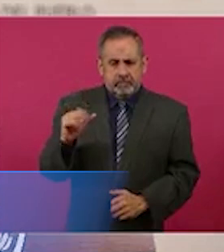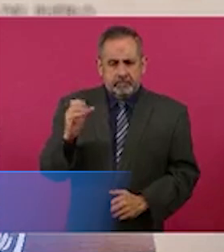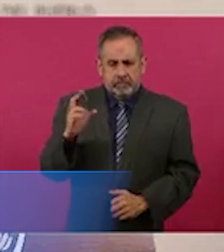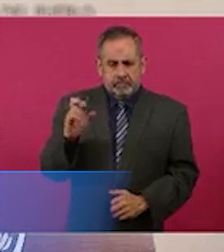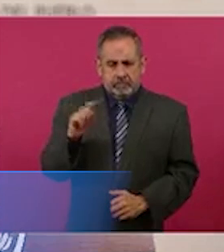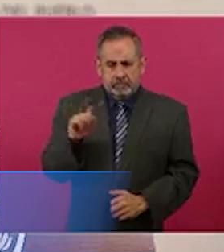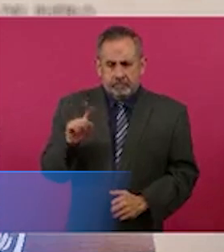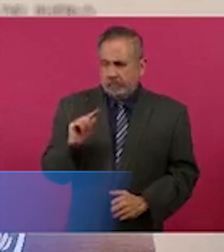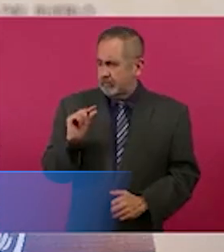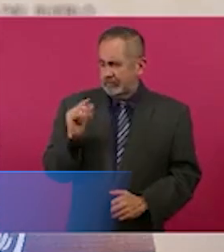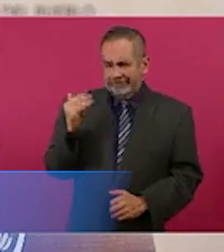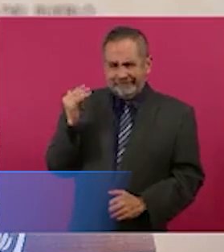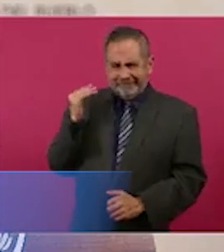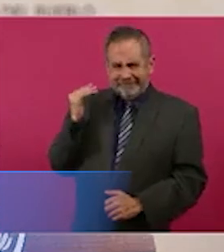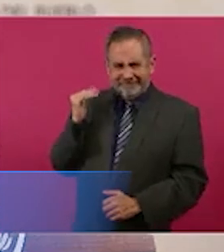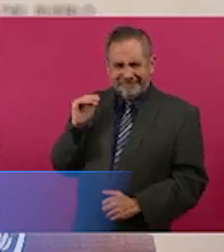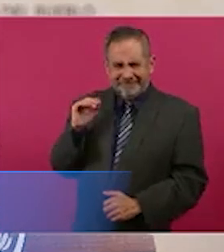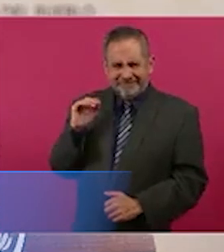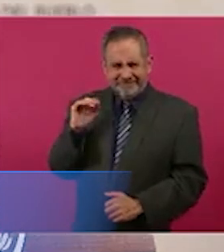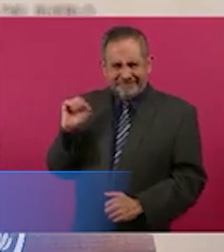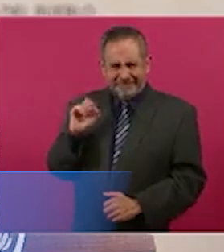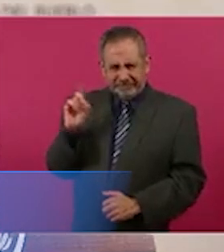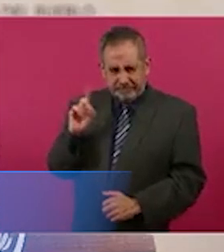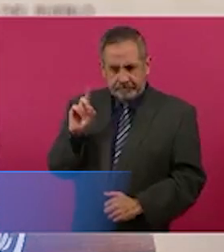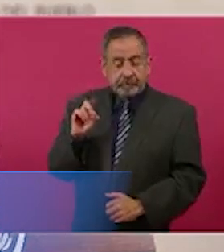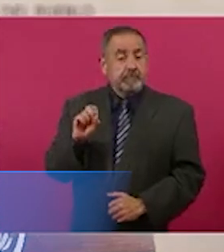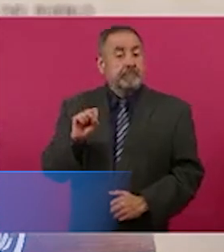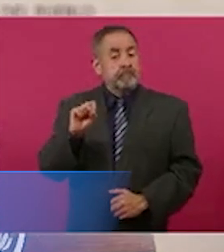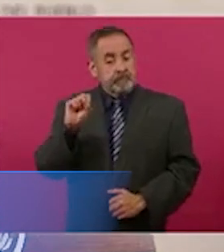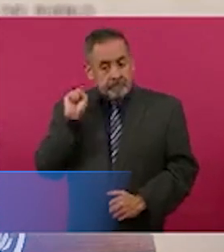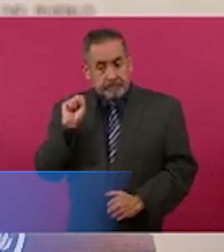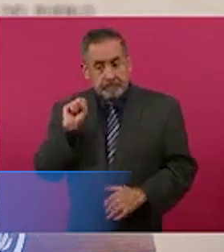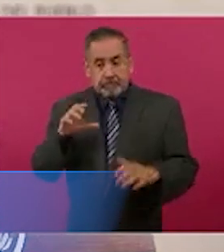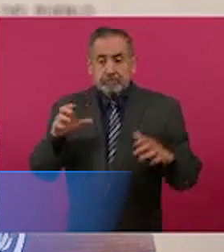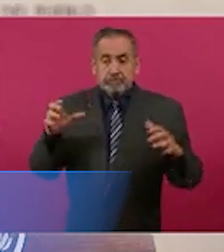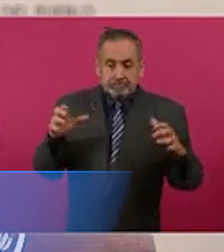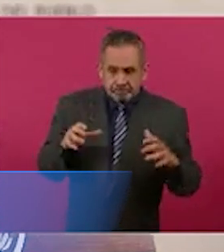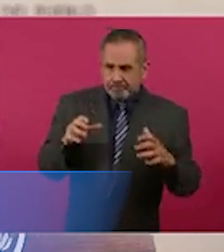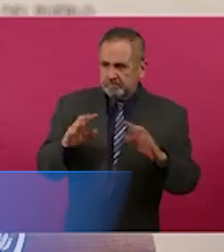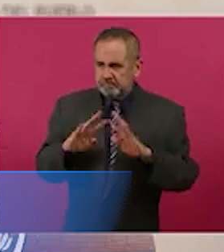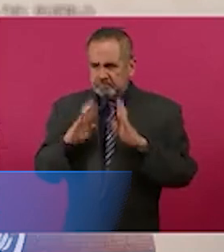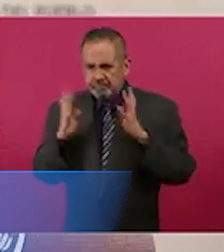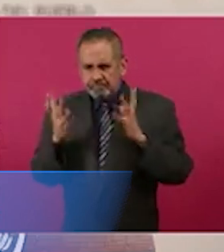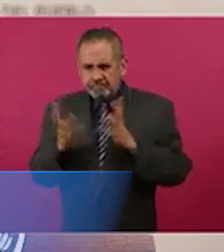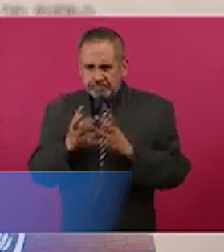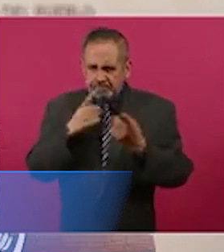este fin de semana y el sábado hicimos una reunión de